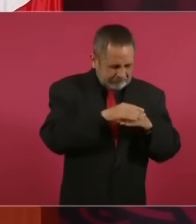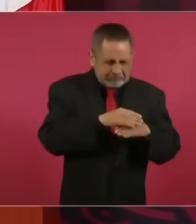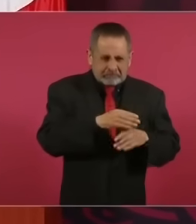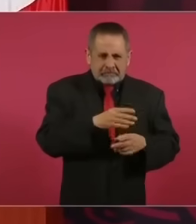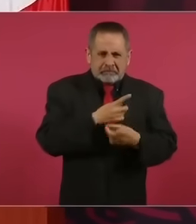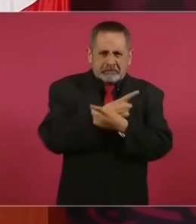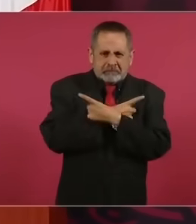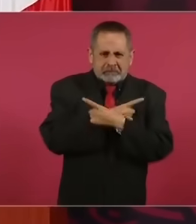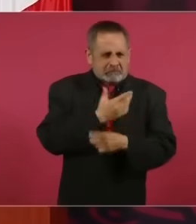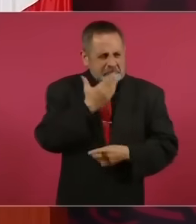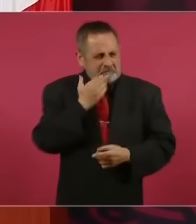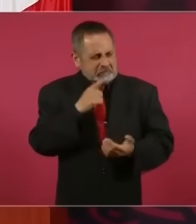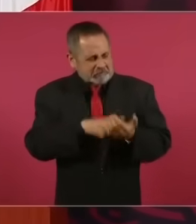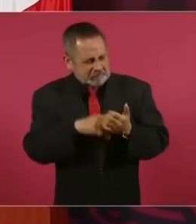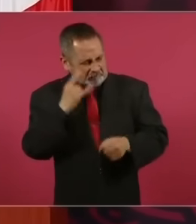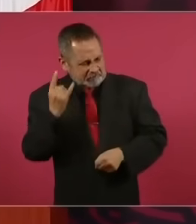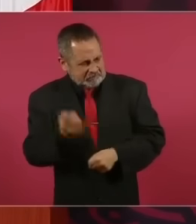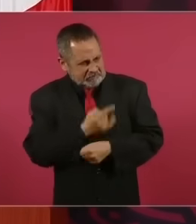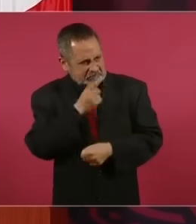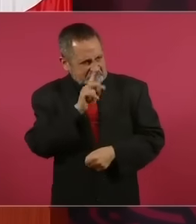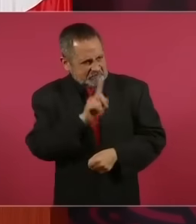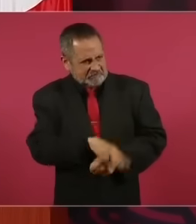inmorales,